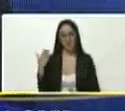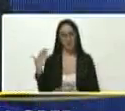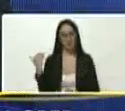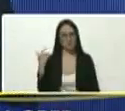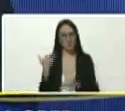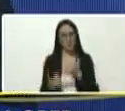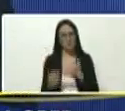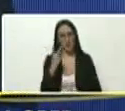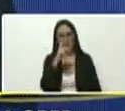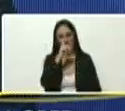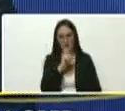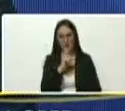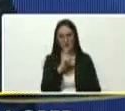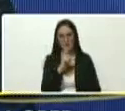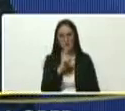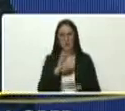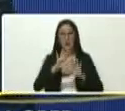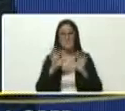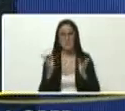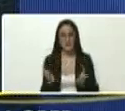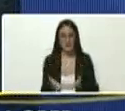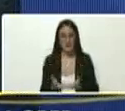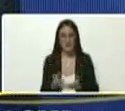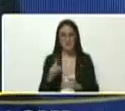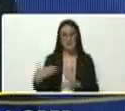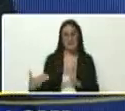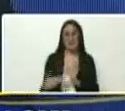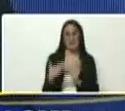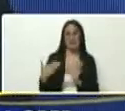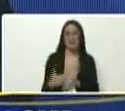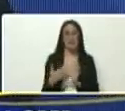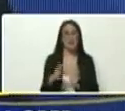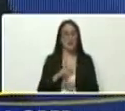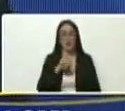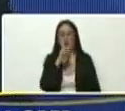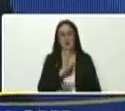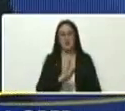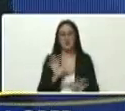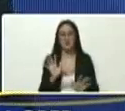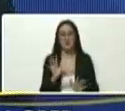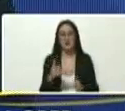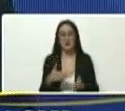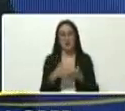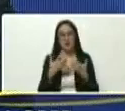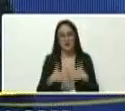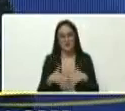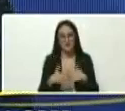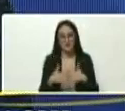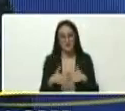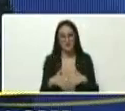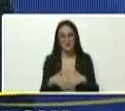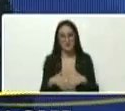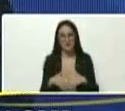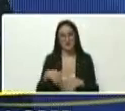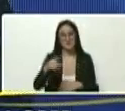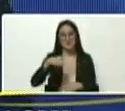frente a la pandemia y frente a las agresiones más salvajes y criminales que ha habido en la industria, la clase